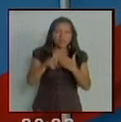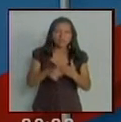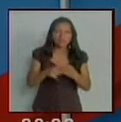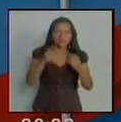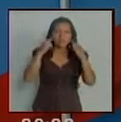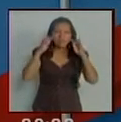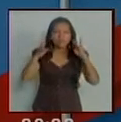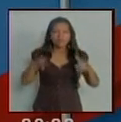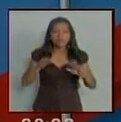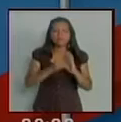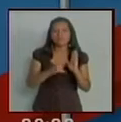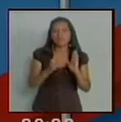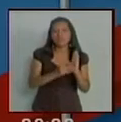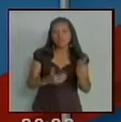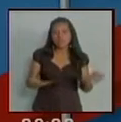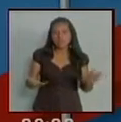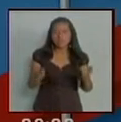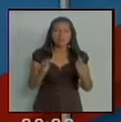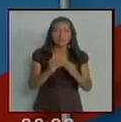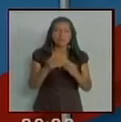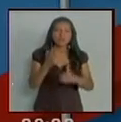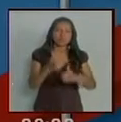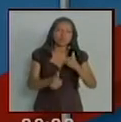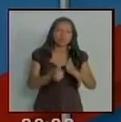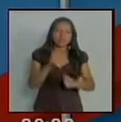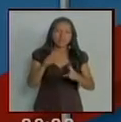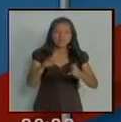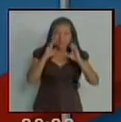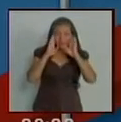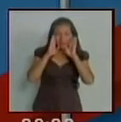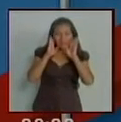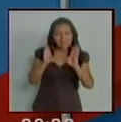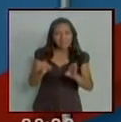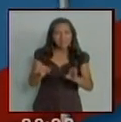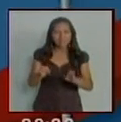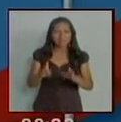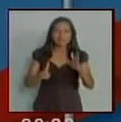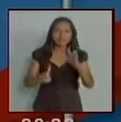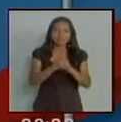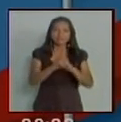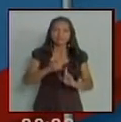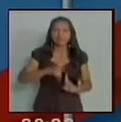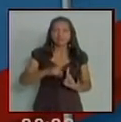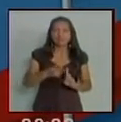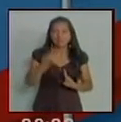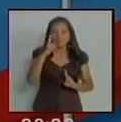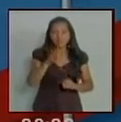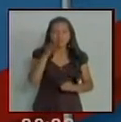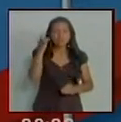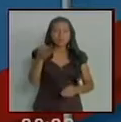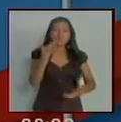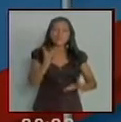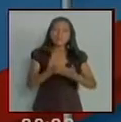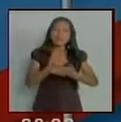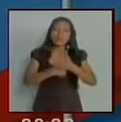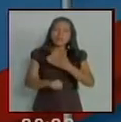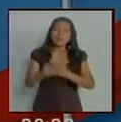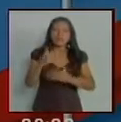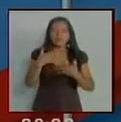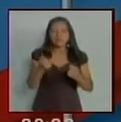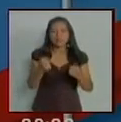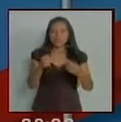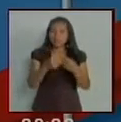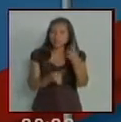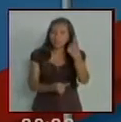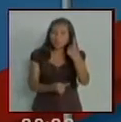cicatrice. Entonces, eso es una de las causas que tenemos que ponerle más empeño para hacer que mejore la salud de nuestra población. Hay un